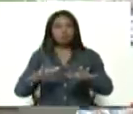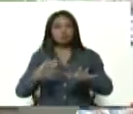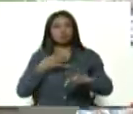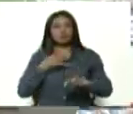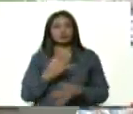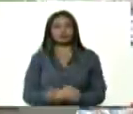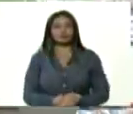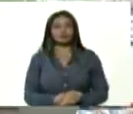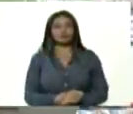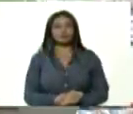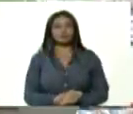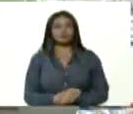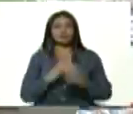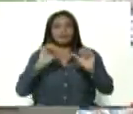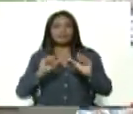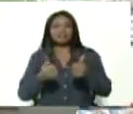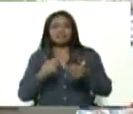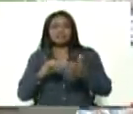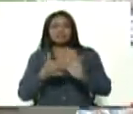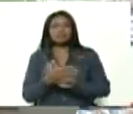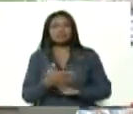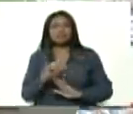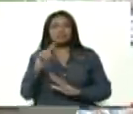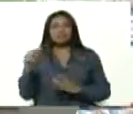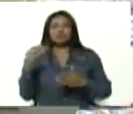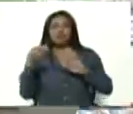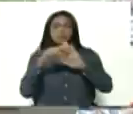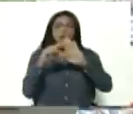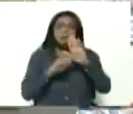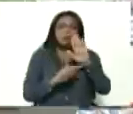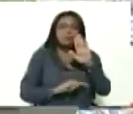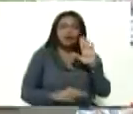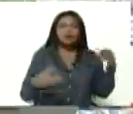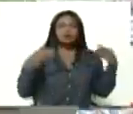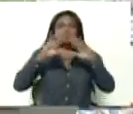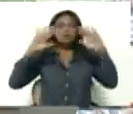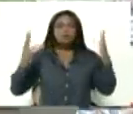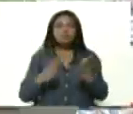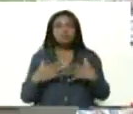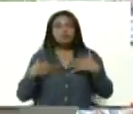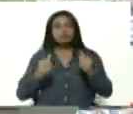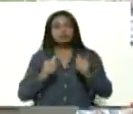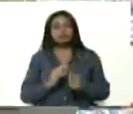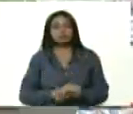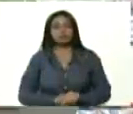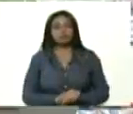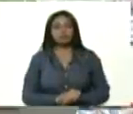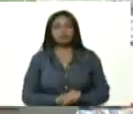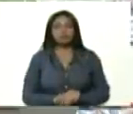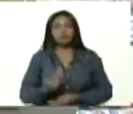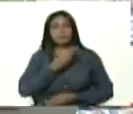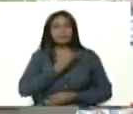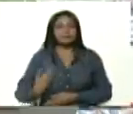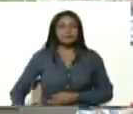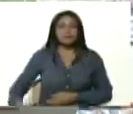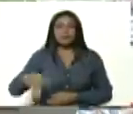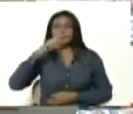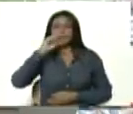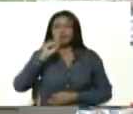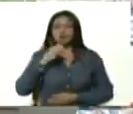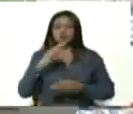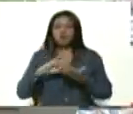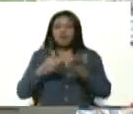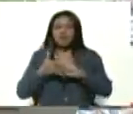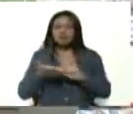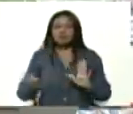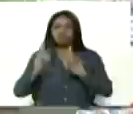Ha sido a partir justamente de estos lineamientos de la Organización Mundial de la Salud que el presidente Nicolás Maduro ha